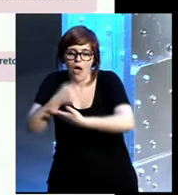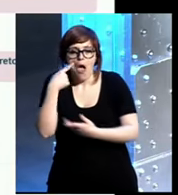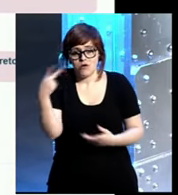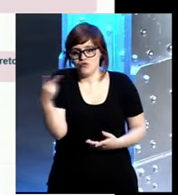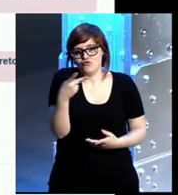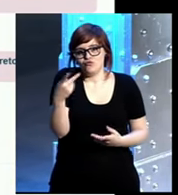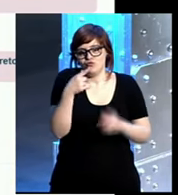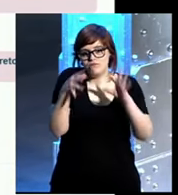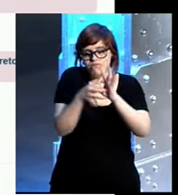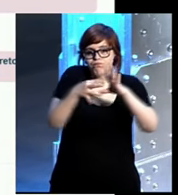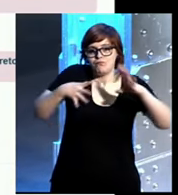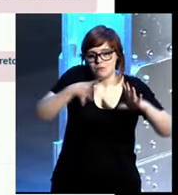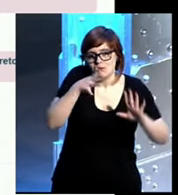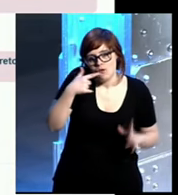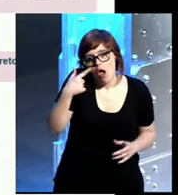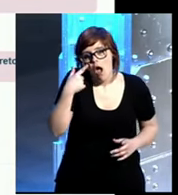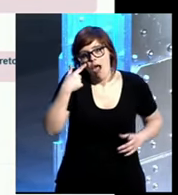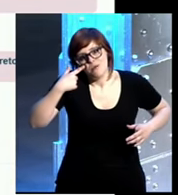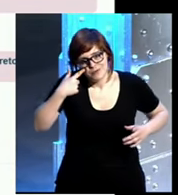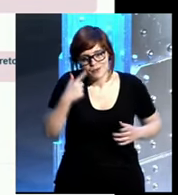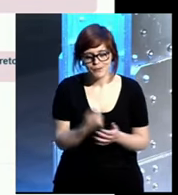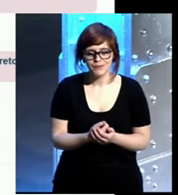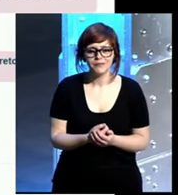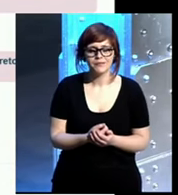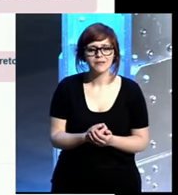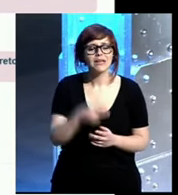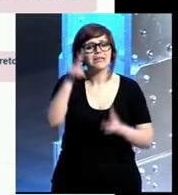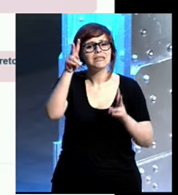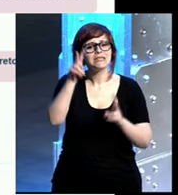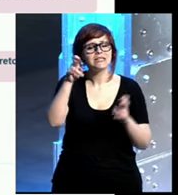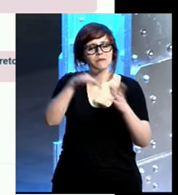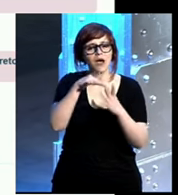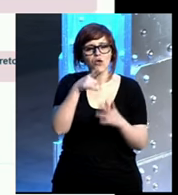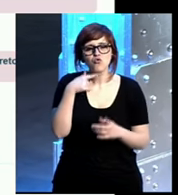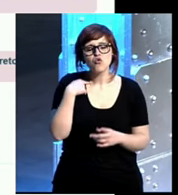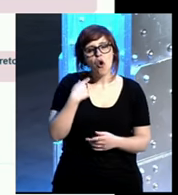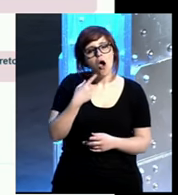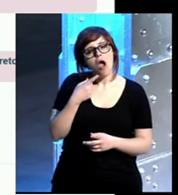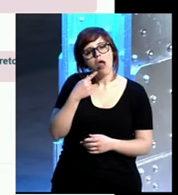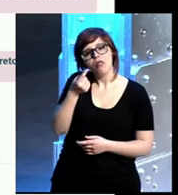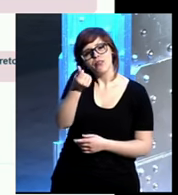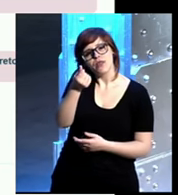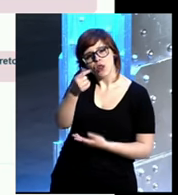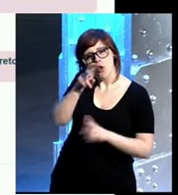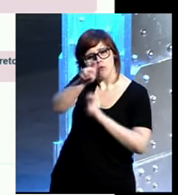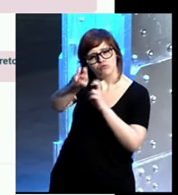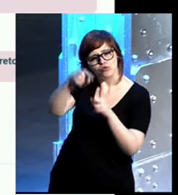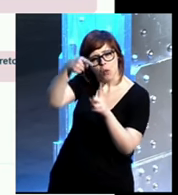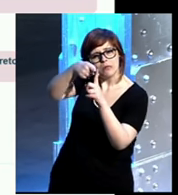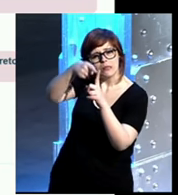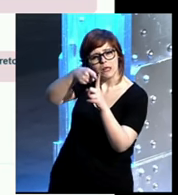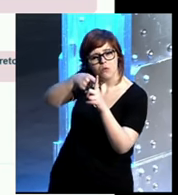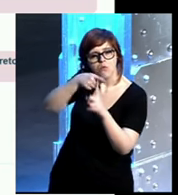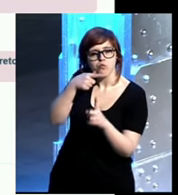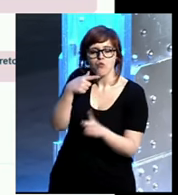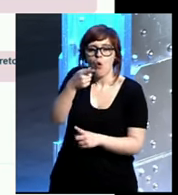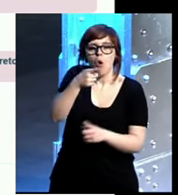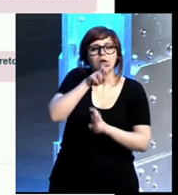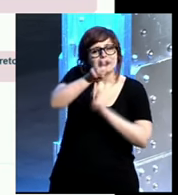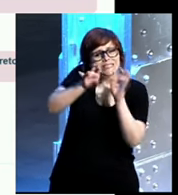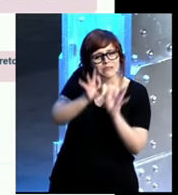instancia también con qué nos encontramos, y es que esta idea del no busco lucro, pero el lucro no te da de alguna forma patente de